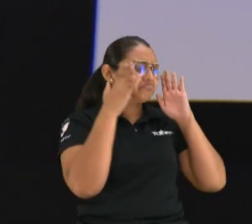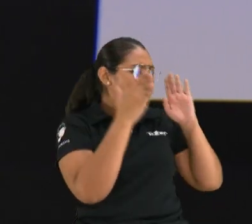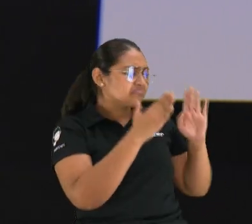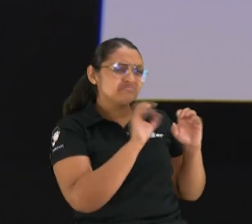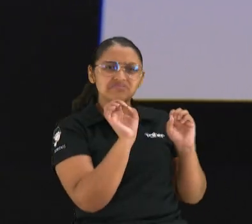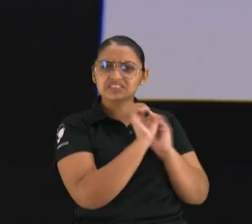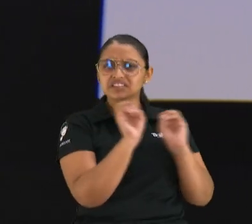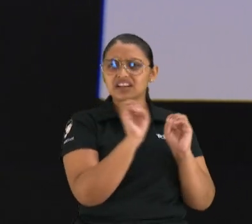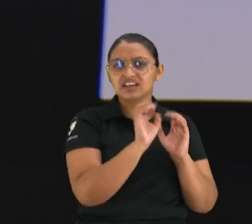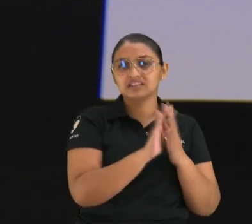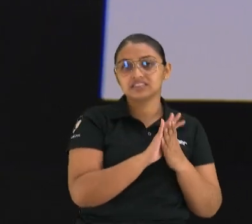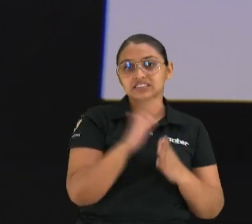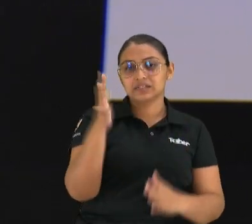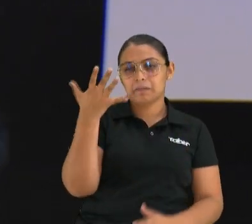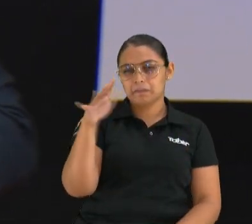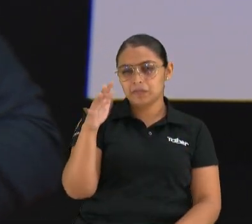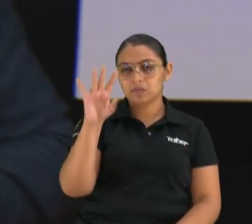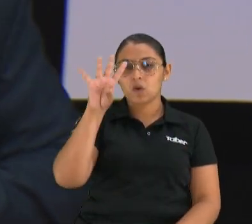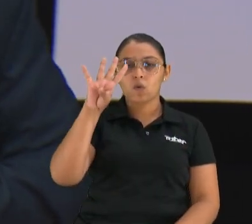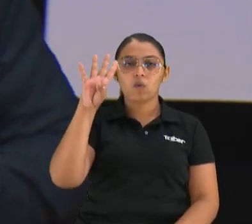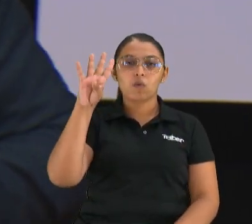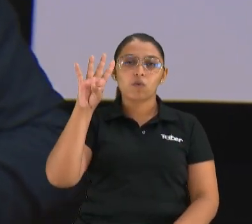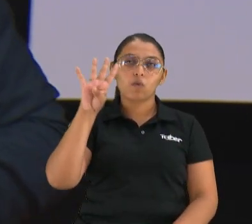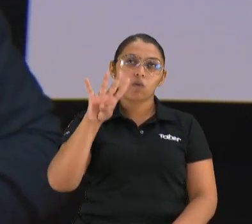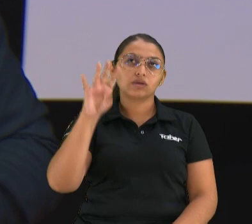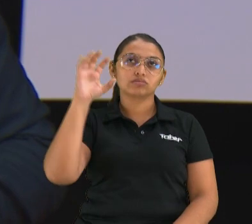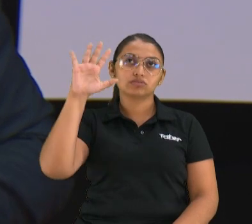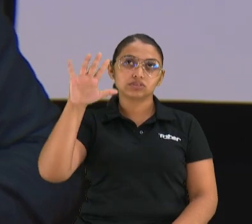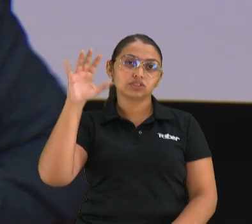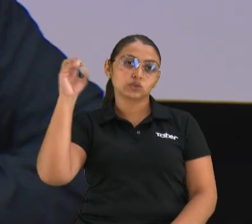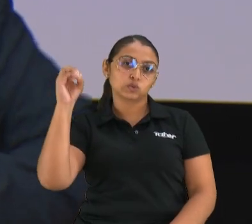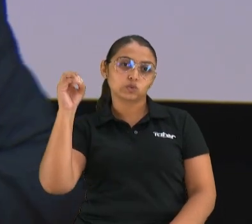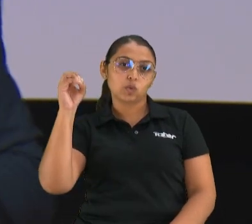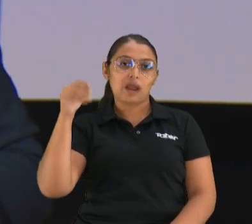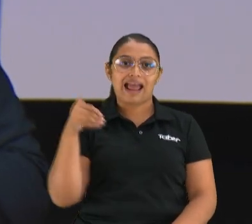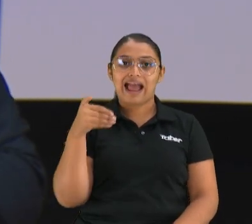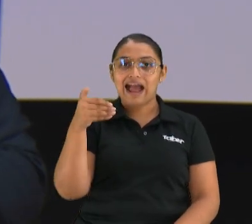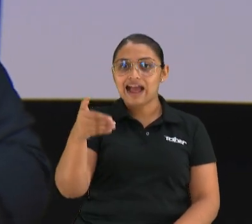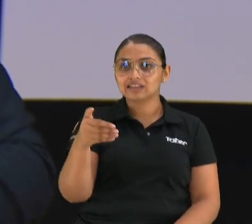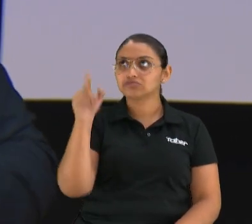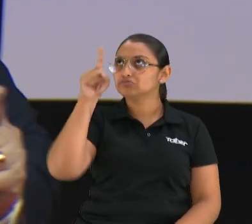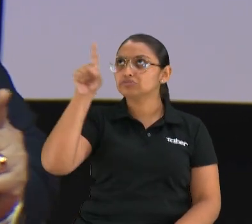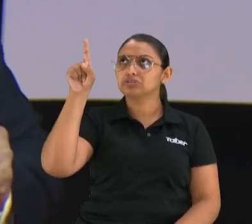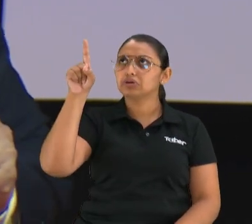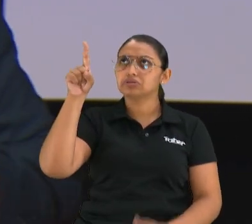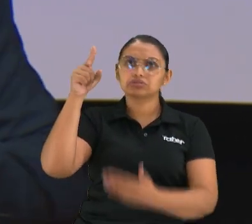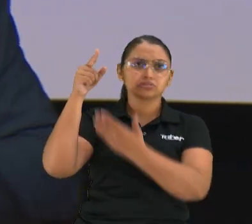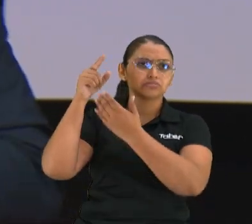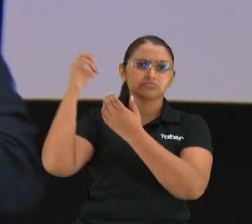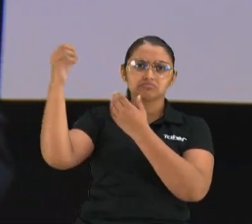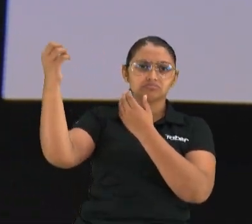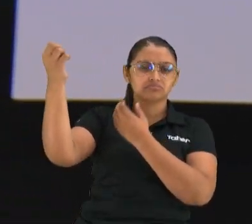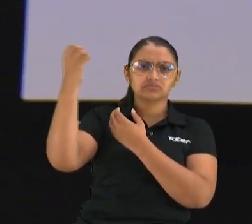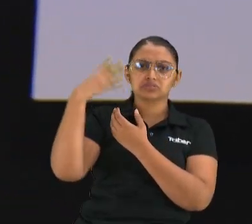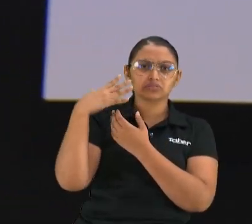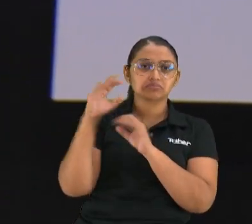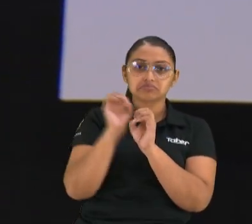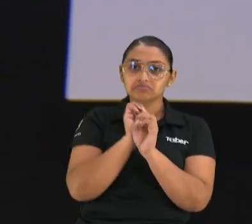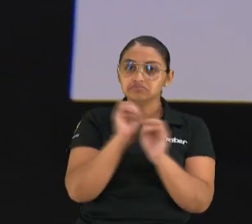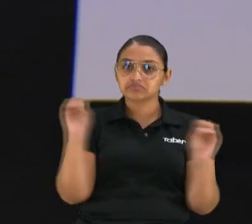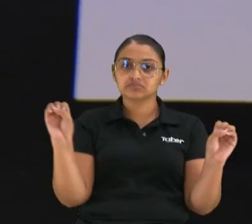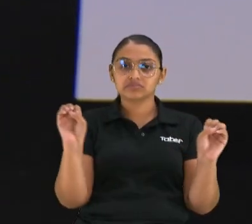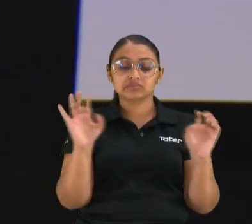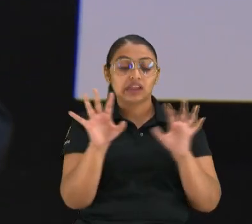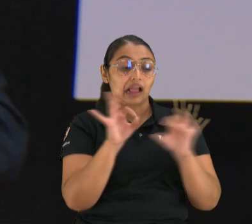a 450 años donde no habló a través de profeta y de ninguna persona ahí andan un montón de personas hoy que no